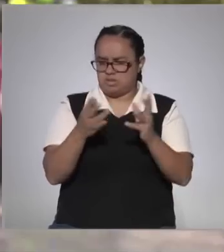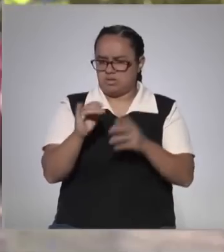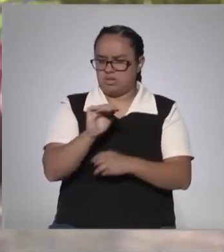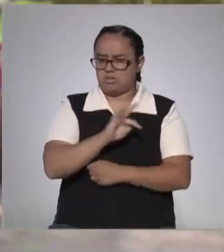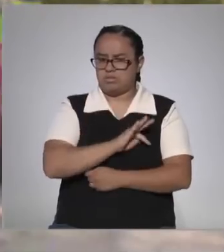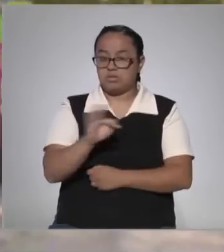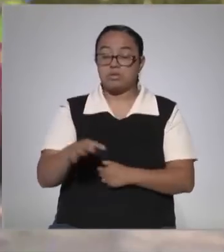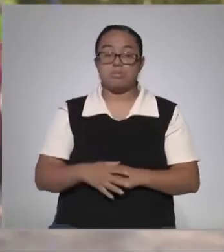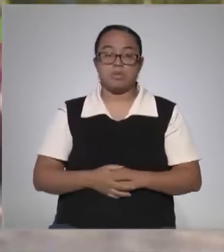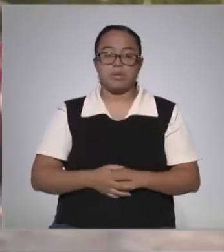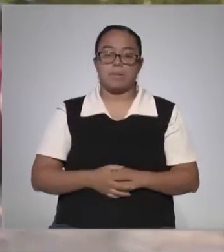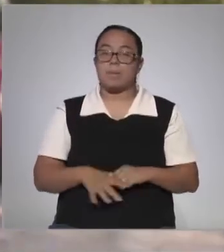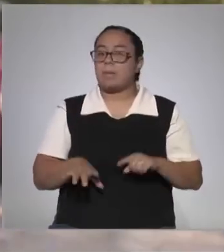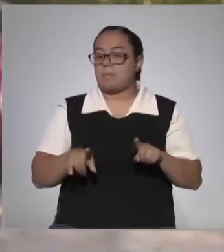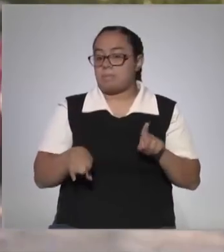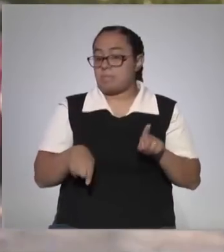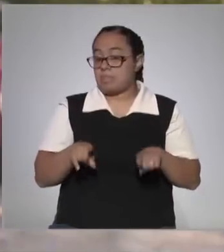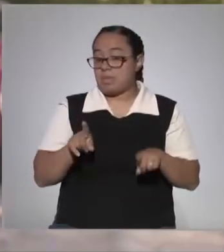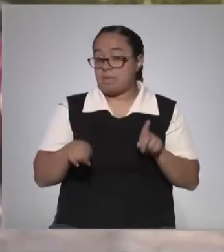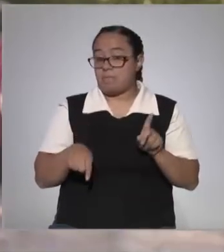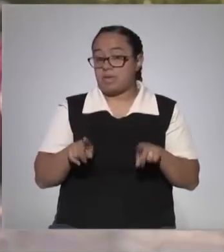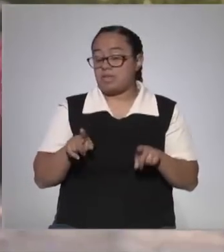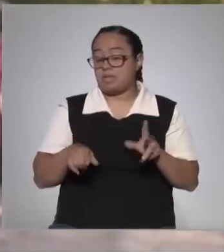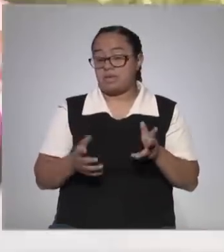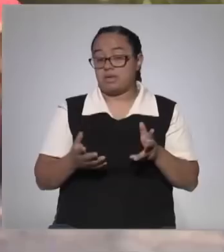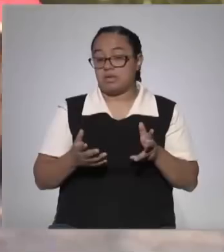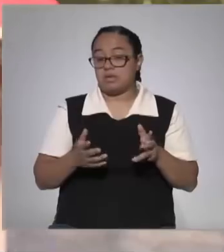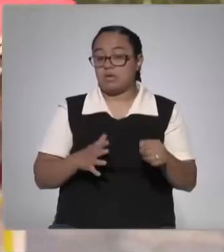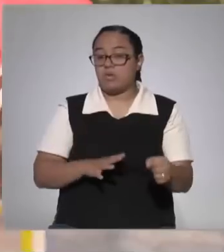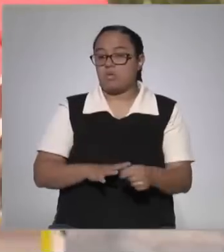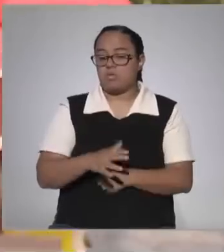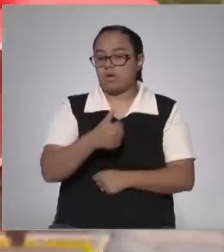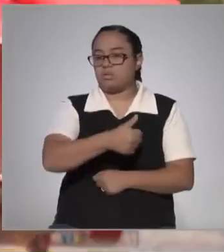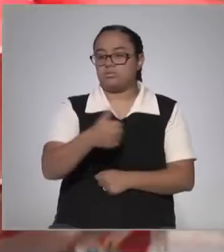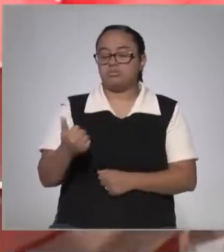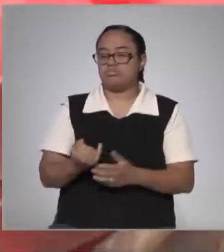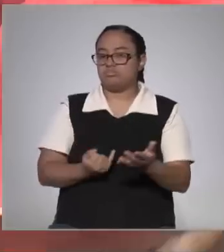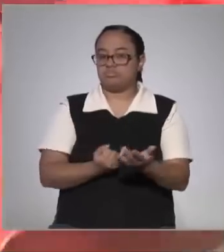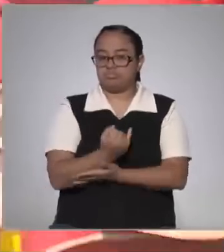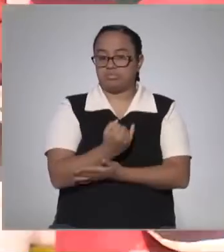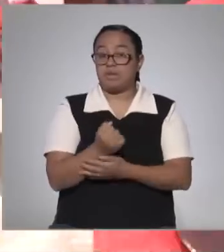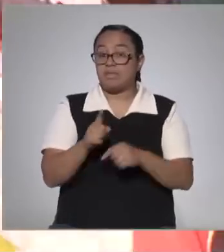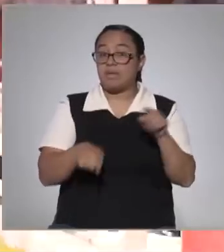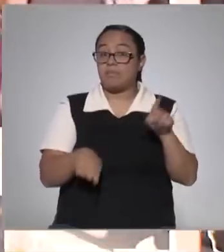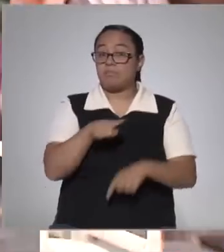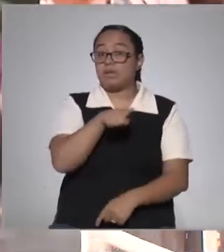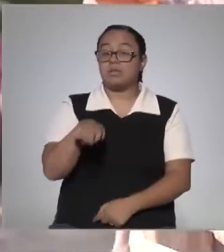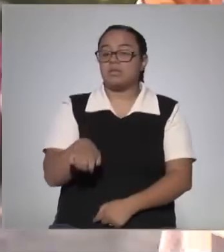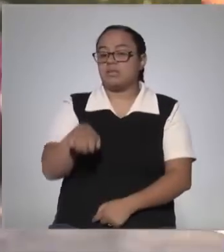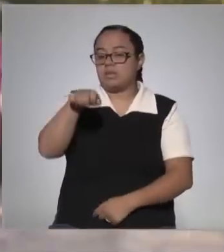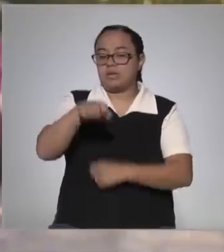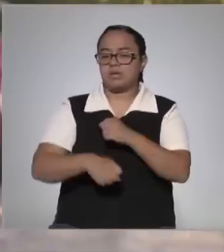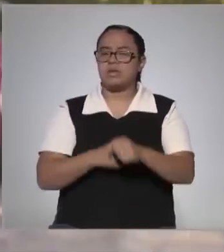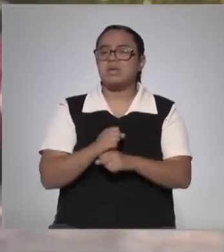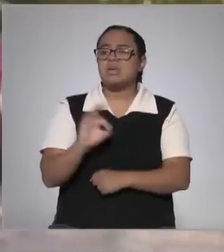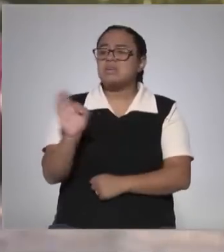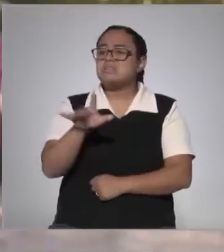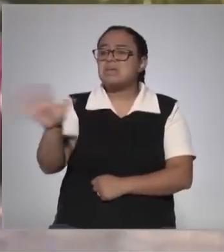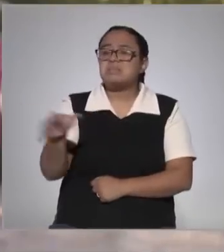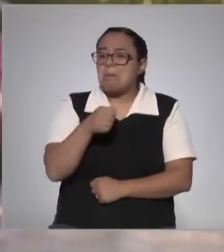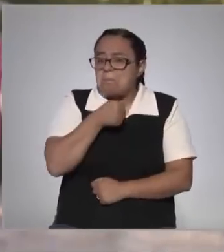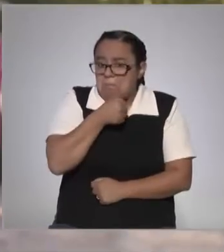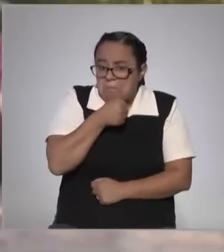Pues dependiendo la condición en que esté, dependiendo la edad que tenga. Porque si ya está bien